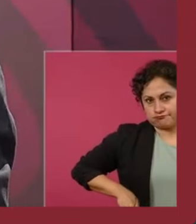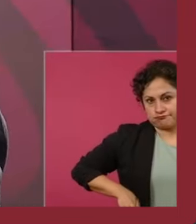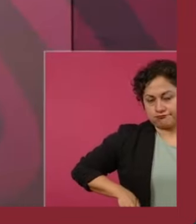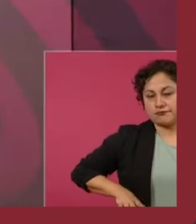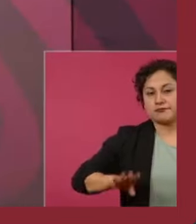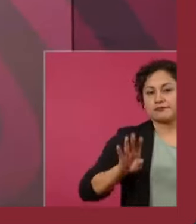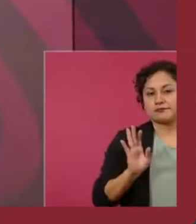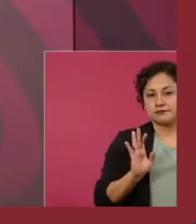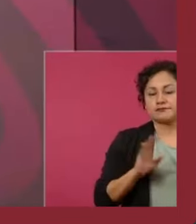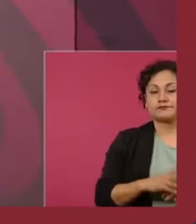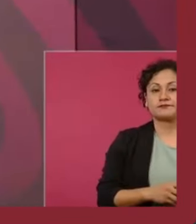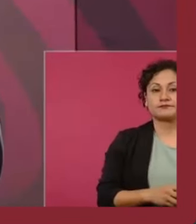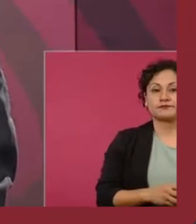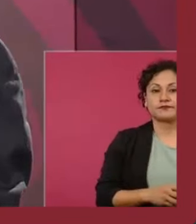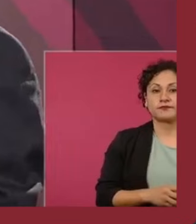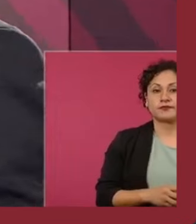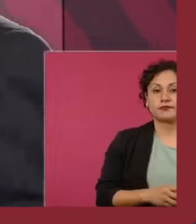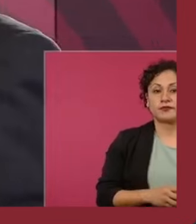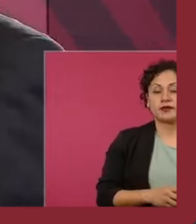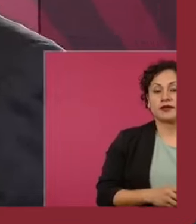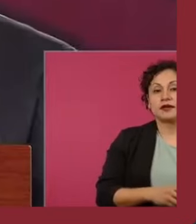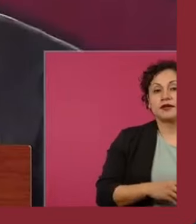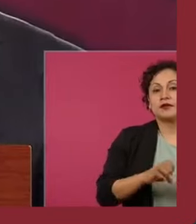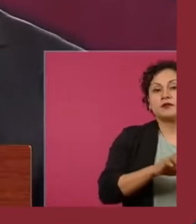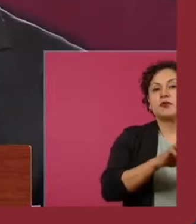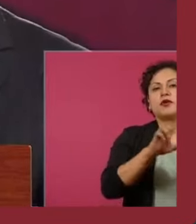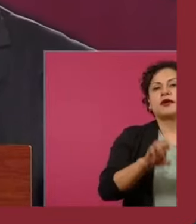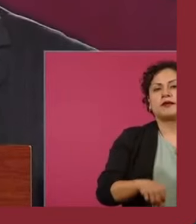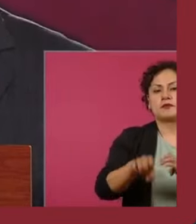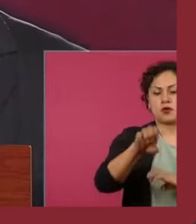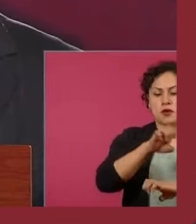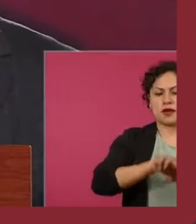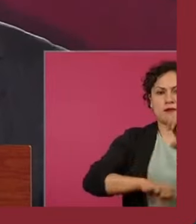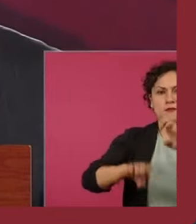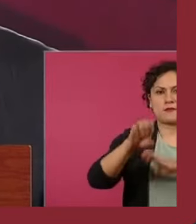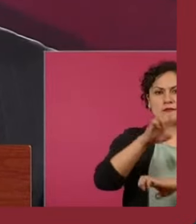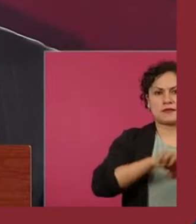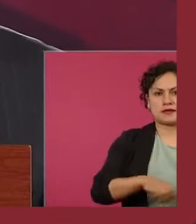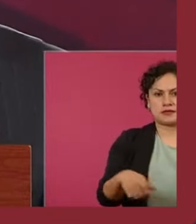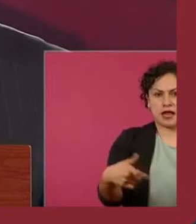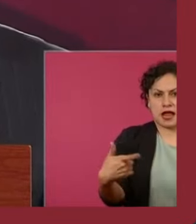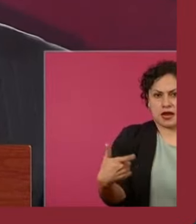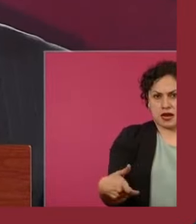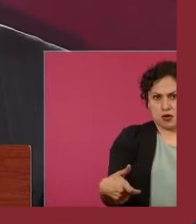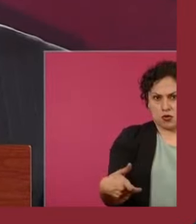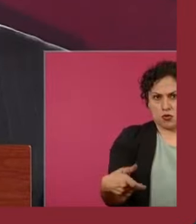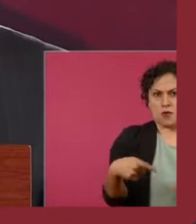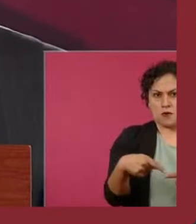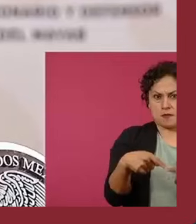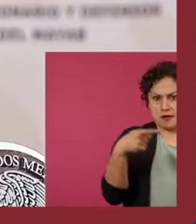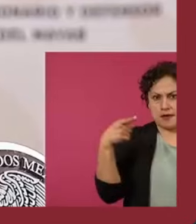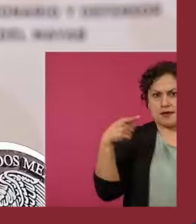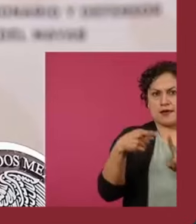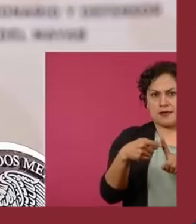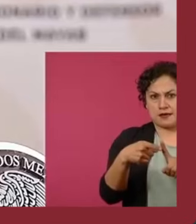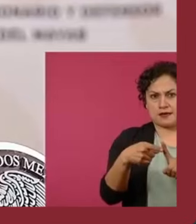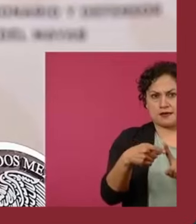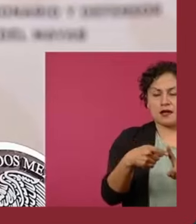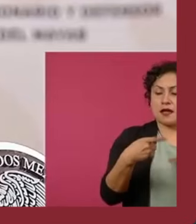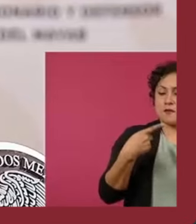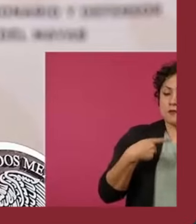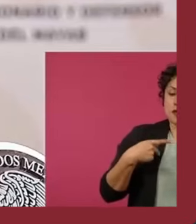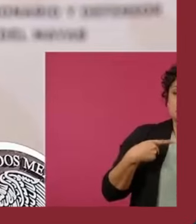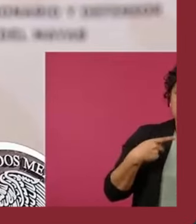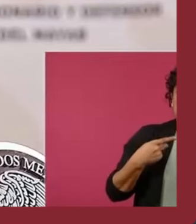Roo, que fueron concesionadas a la empresa estadounidense Vulcan Materials Company a través de su filial Sacyuan, antes conocida